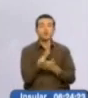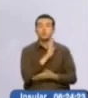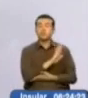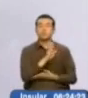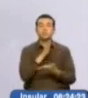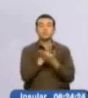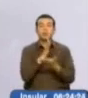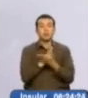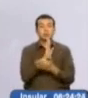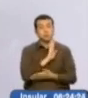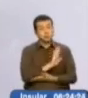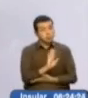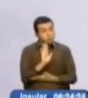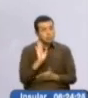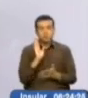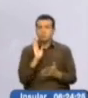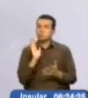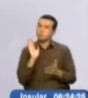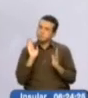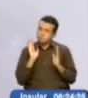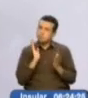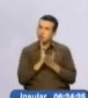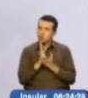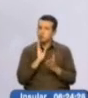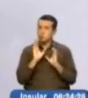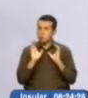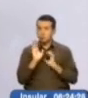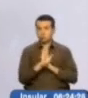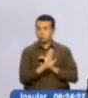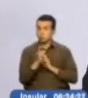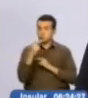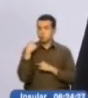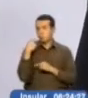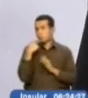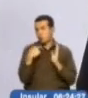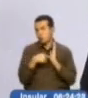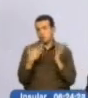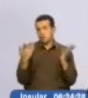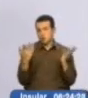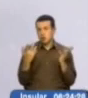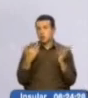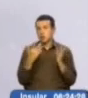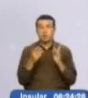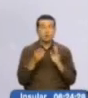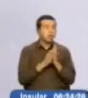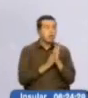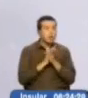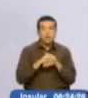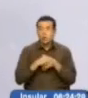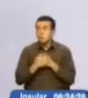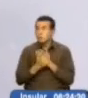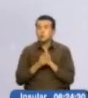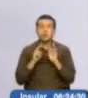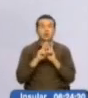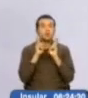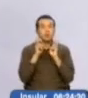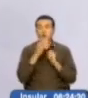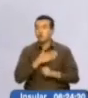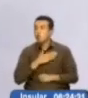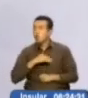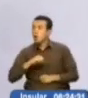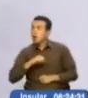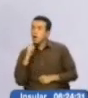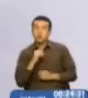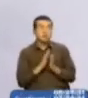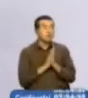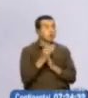papel bastante neurálgico en este espacio. No es posible que por el entretenimiento o por un tema de ganancia o de